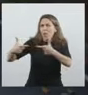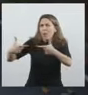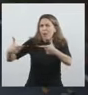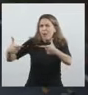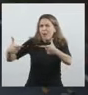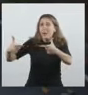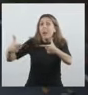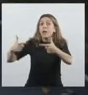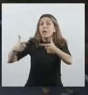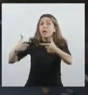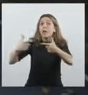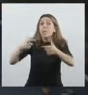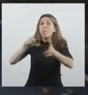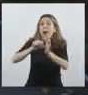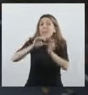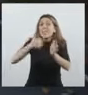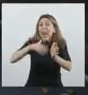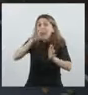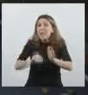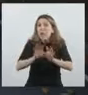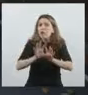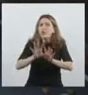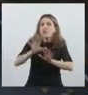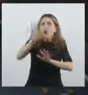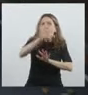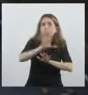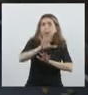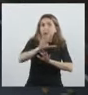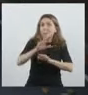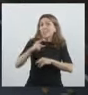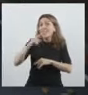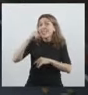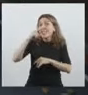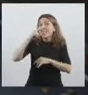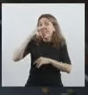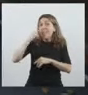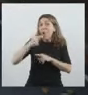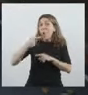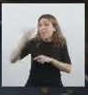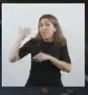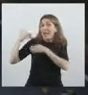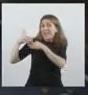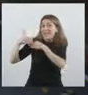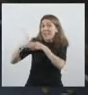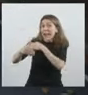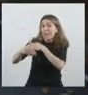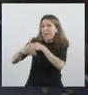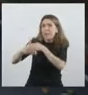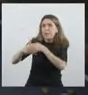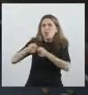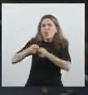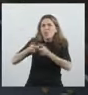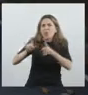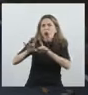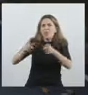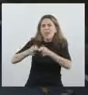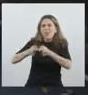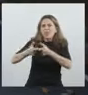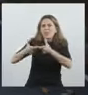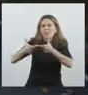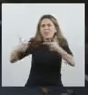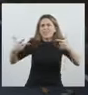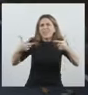muchas zonas del país. Solo en los últimos 7 días, los casos aumentaron un 36% en todo